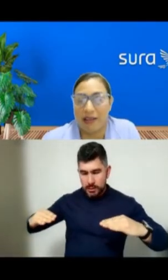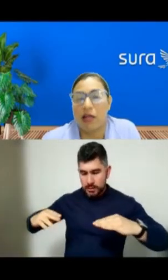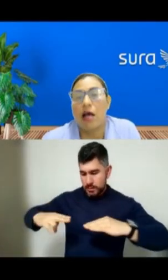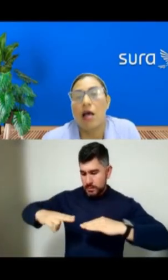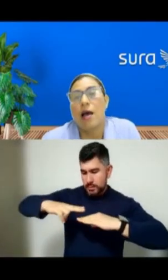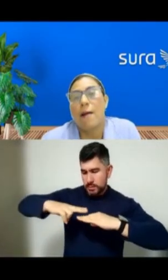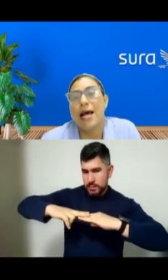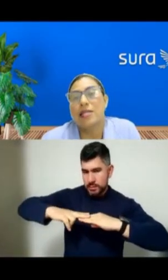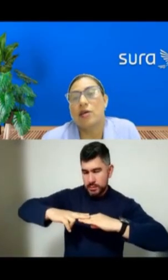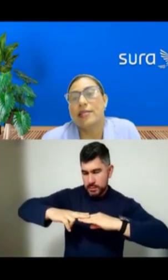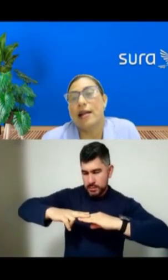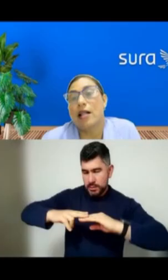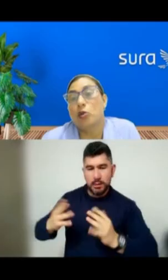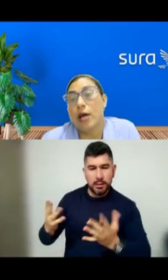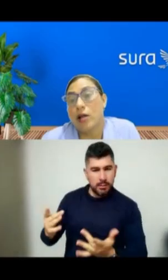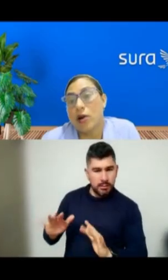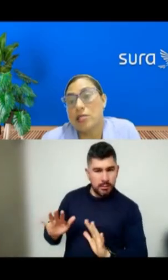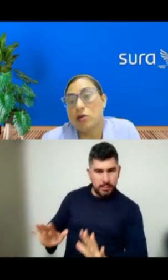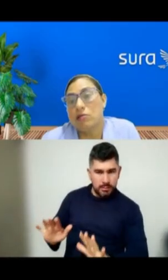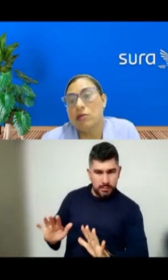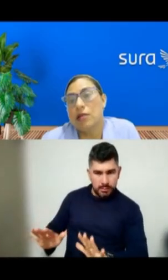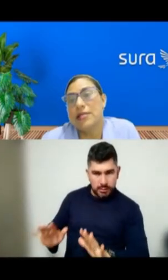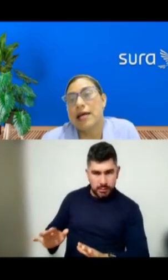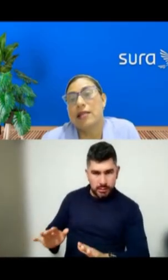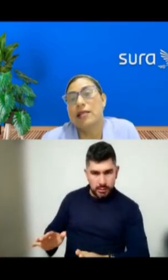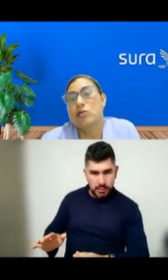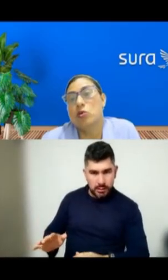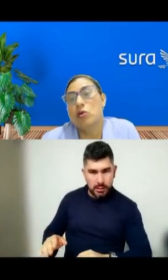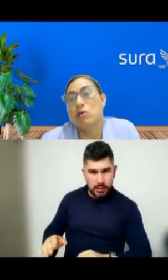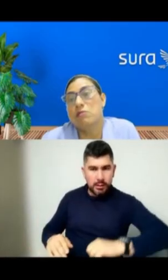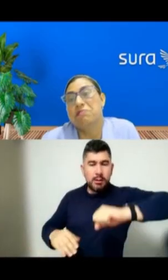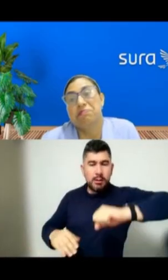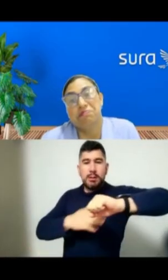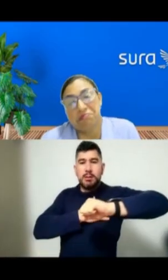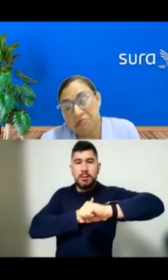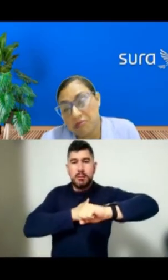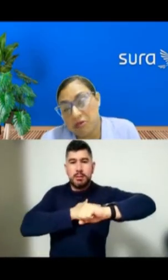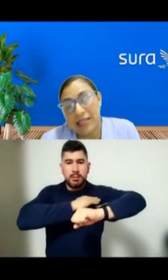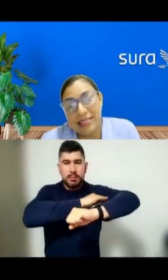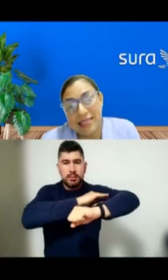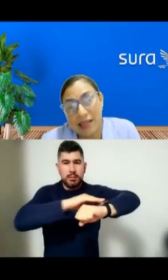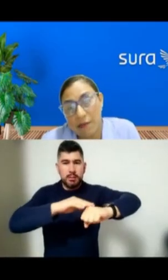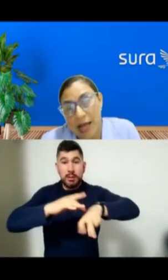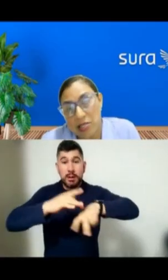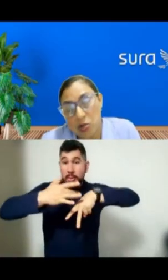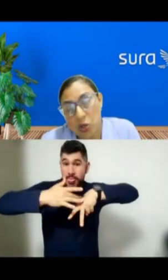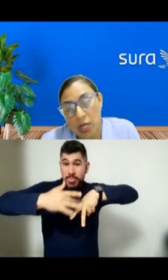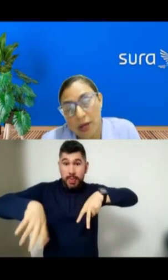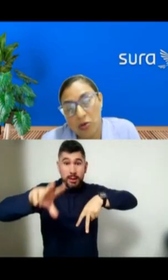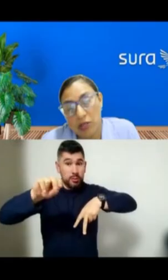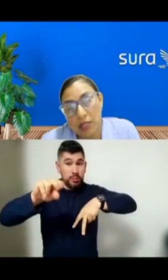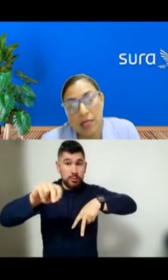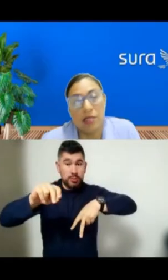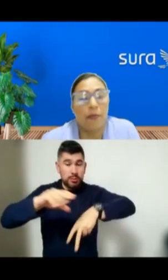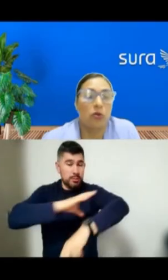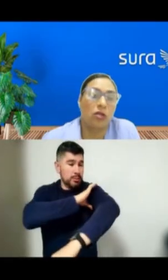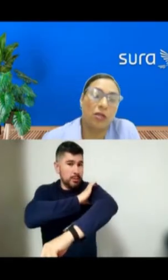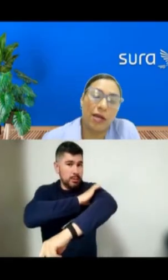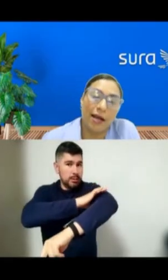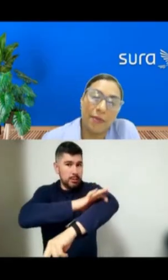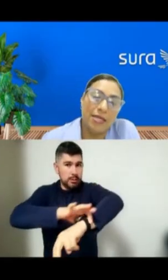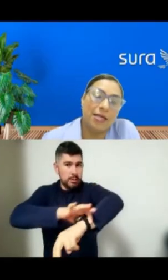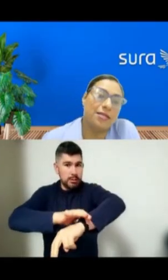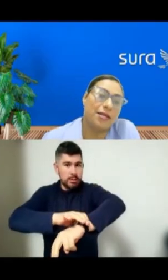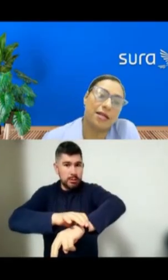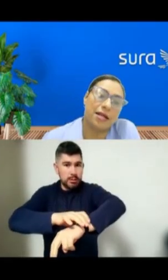cifra correcta. Brazo debe estar a la altura del corazón, debe estar desnudo. O sea, es decir, que el brazo no debe contenerse, de